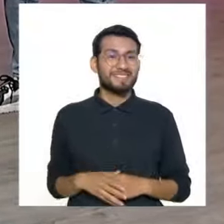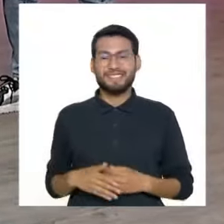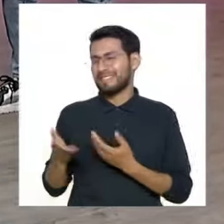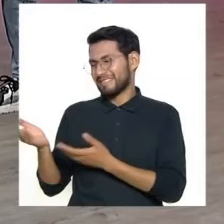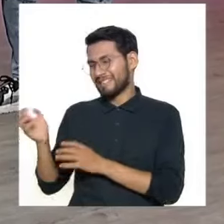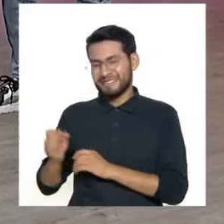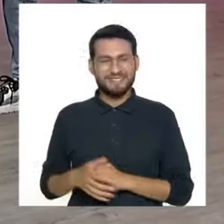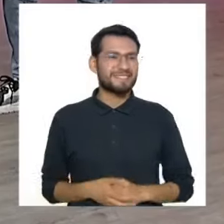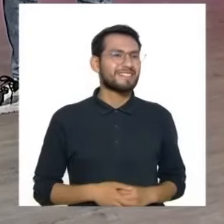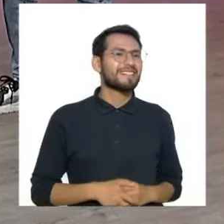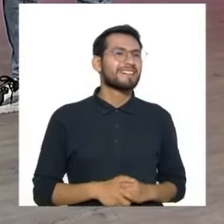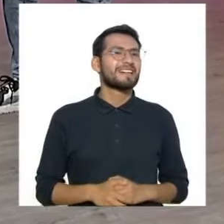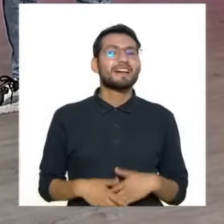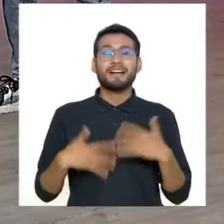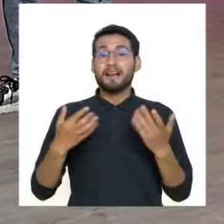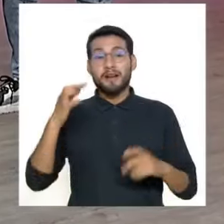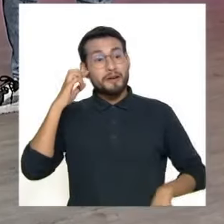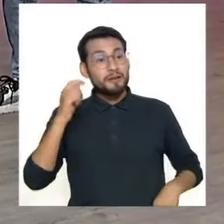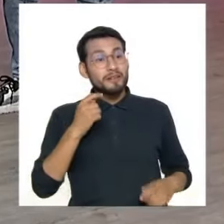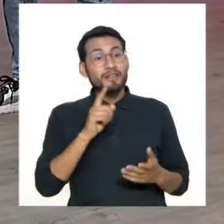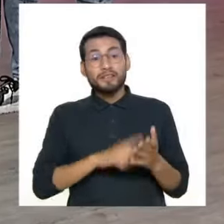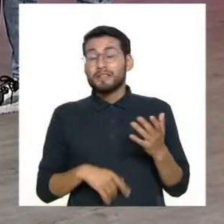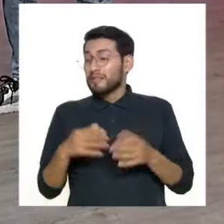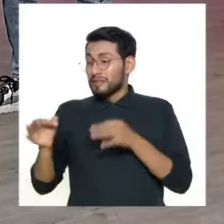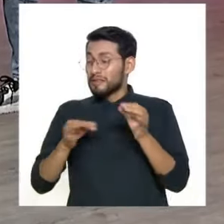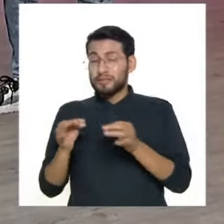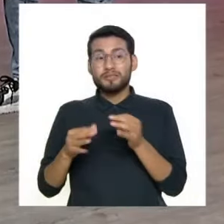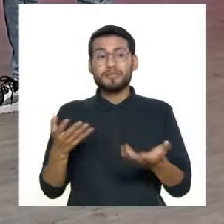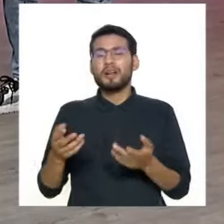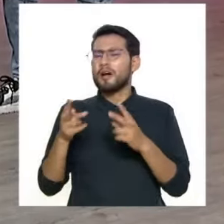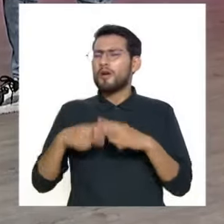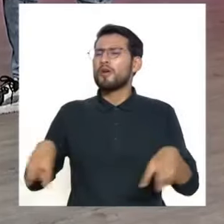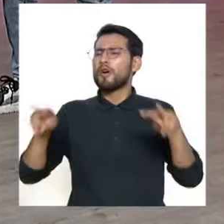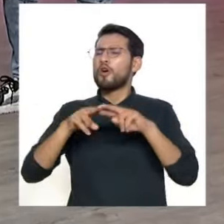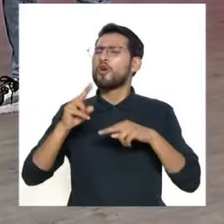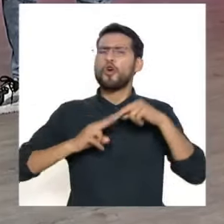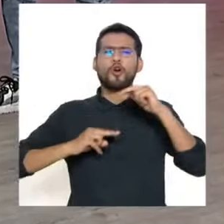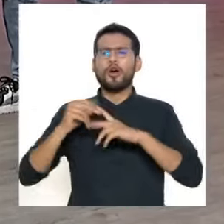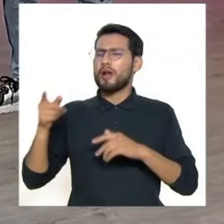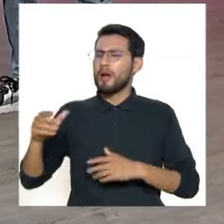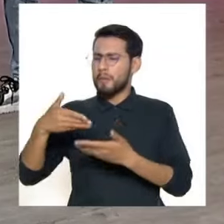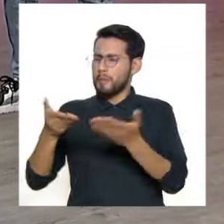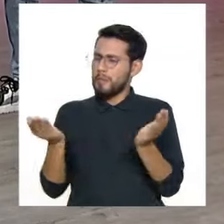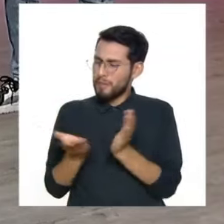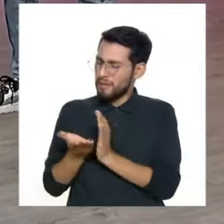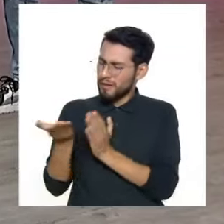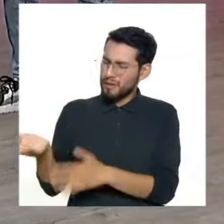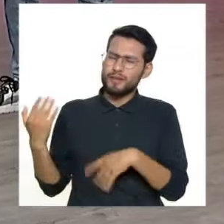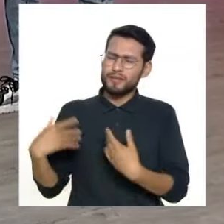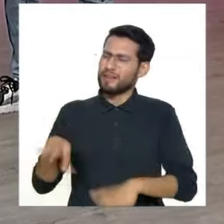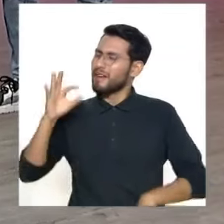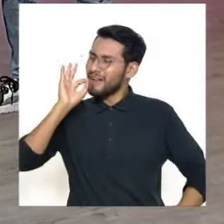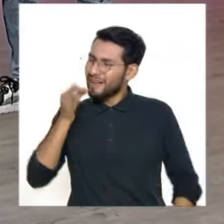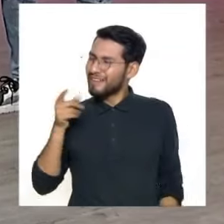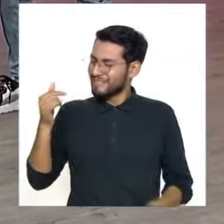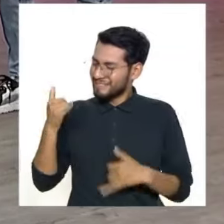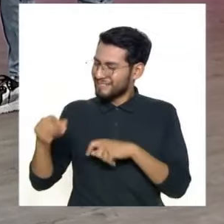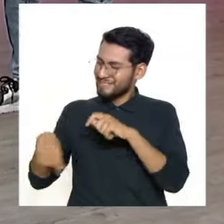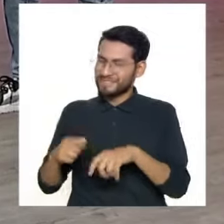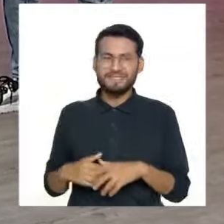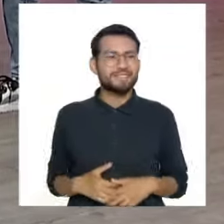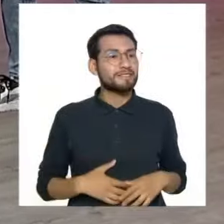por supuesto mi querido pisu nos puedes contar por favor el valor nutricional del plato tan delicioso que estamos